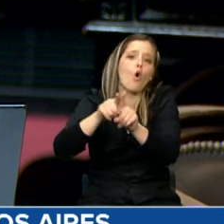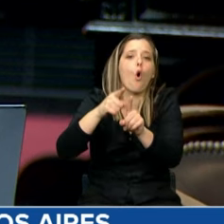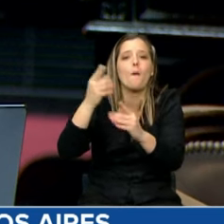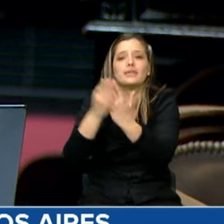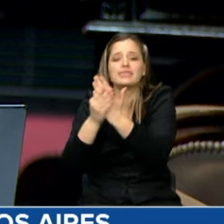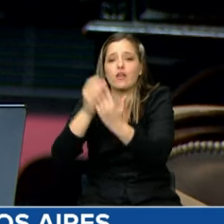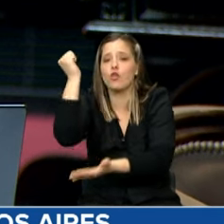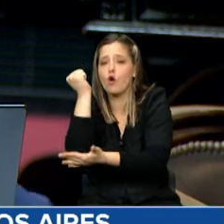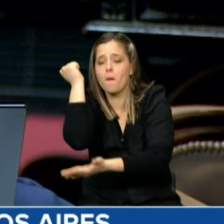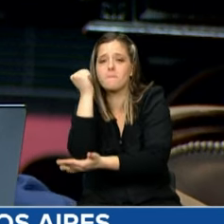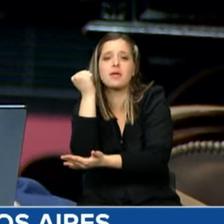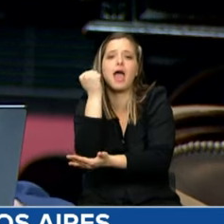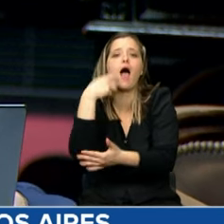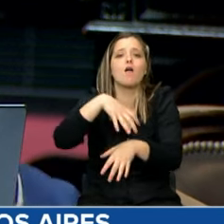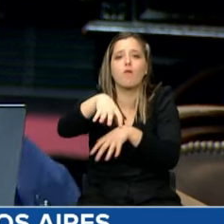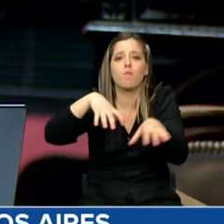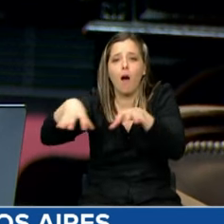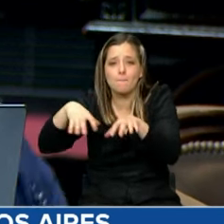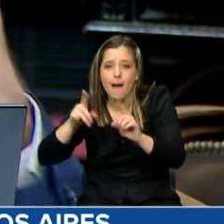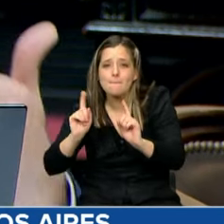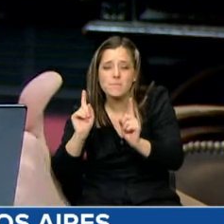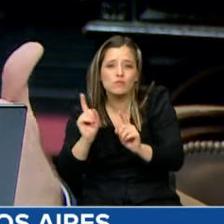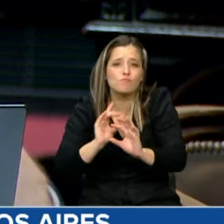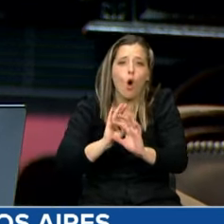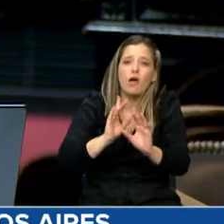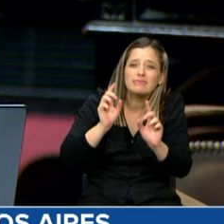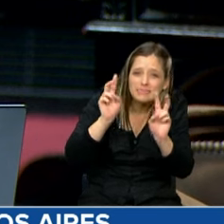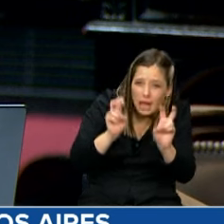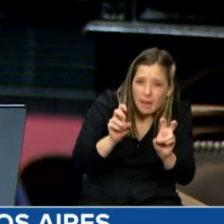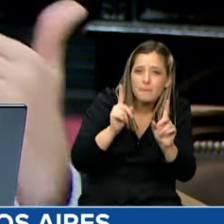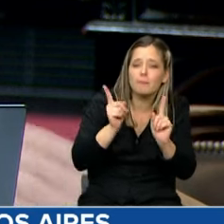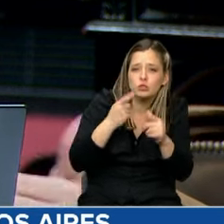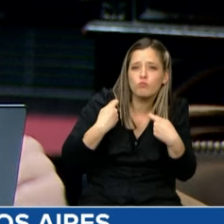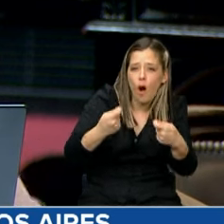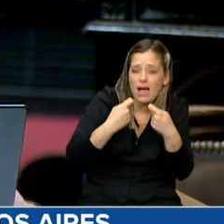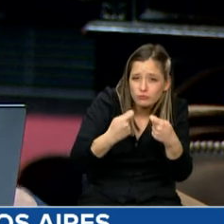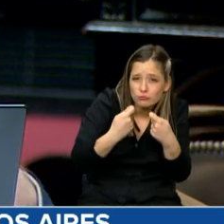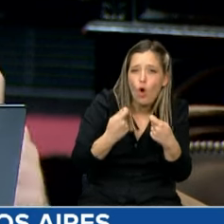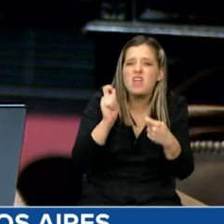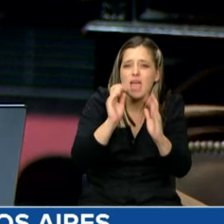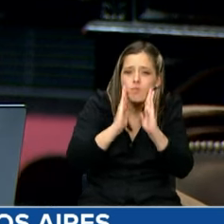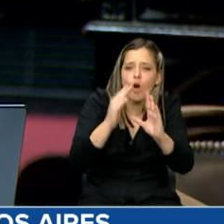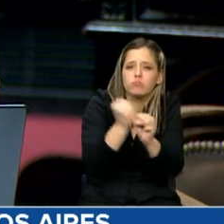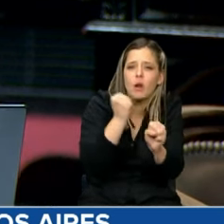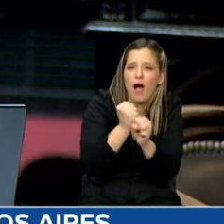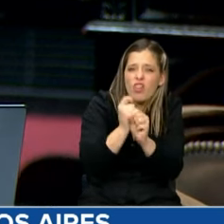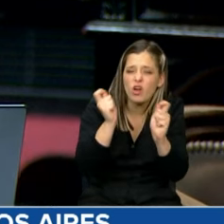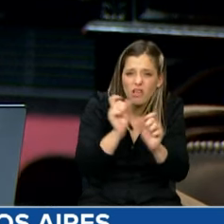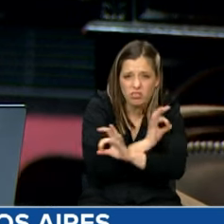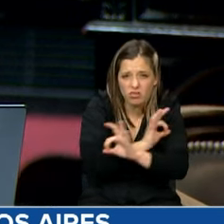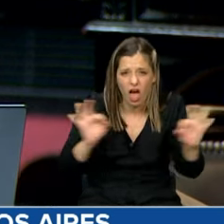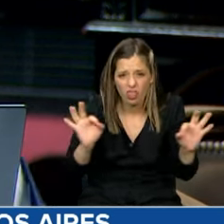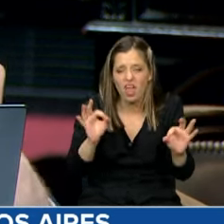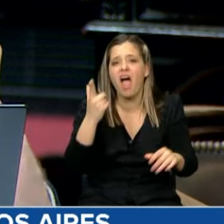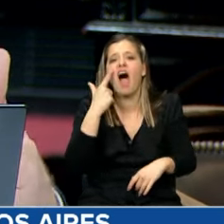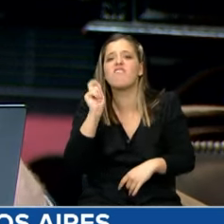propia oficina de presupuesto de esta casa que estén trabajando sobre ese gasto tributario para saber en qué sectores somos